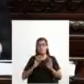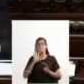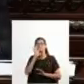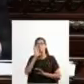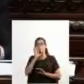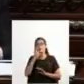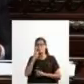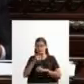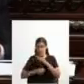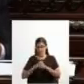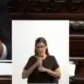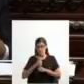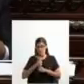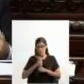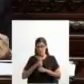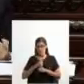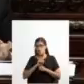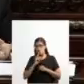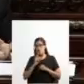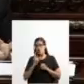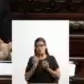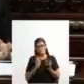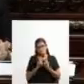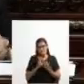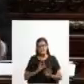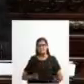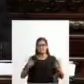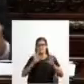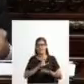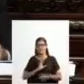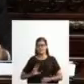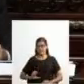50 el primer año de no reponer vacantes en el Estado.